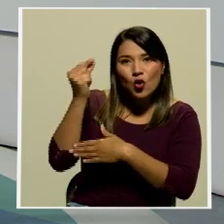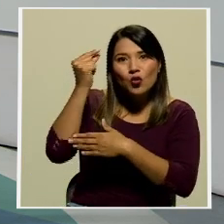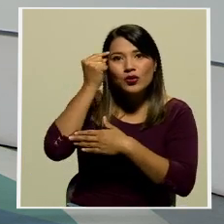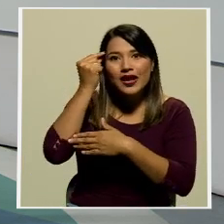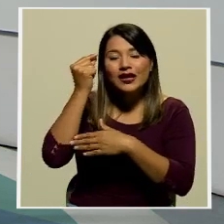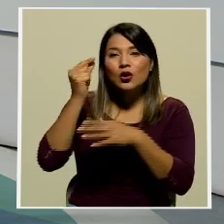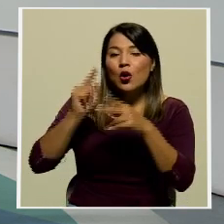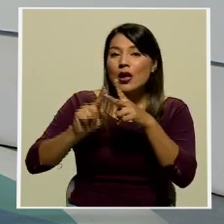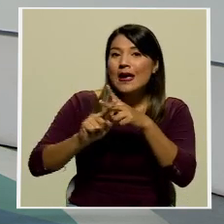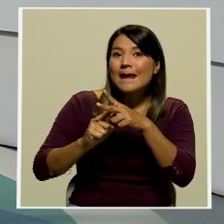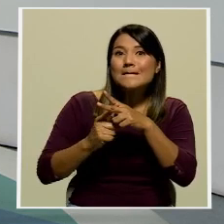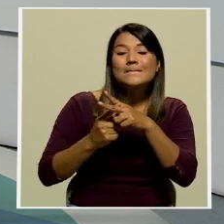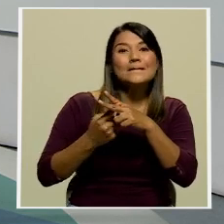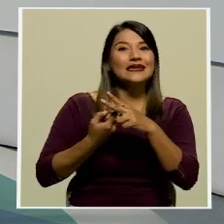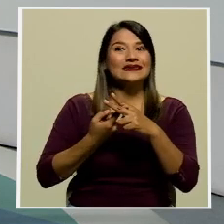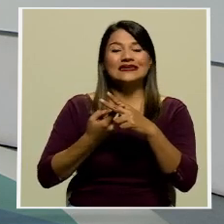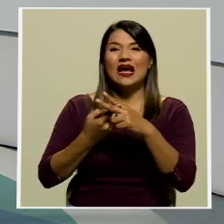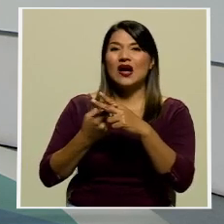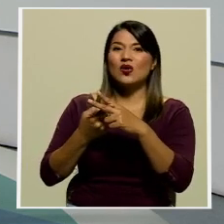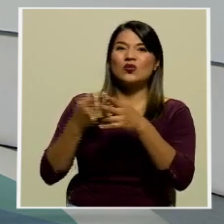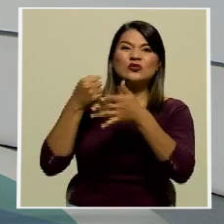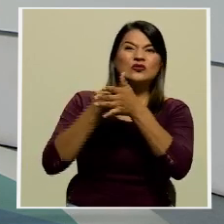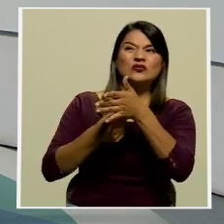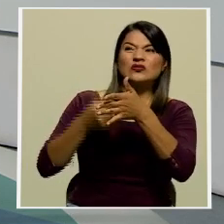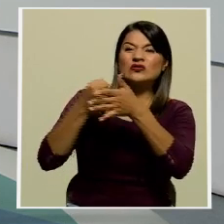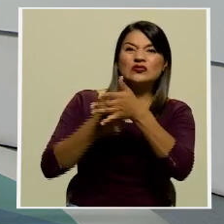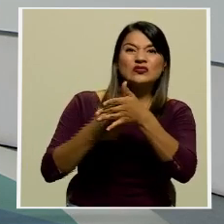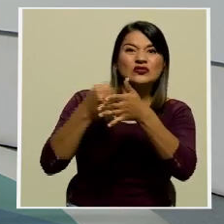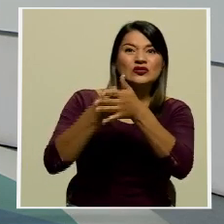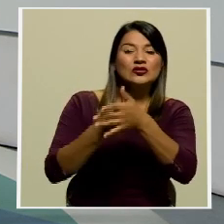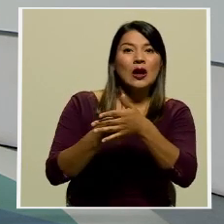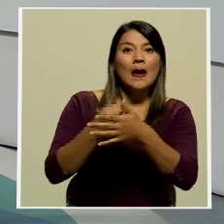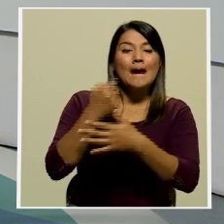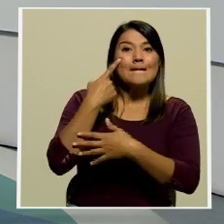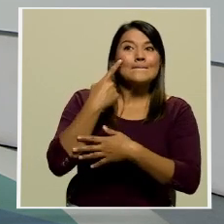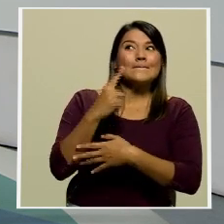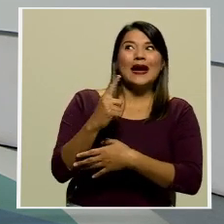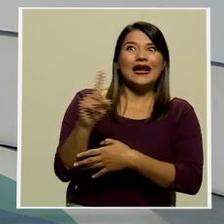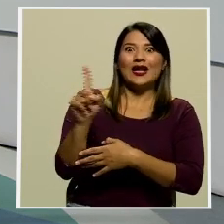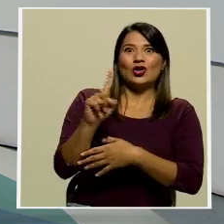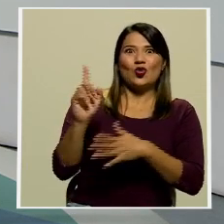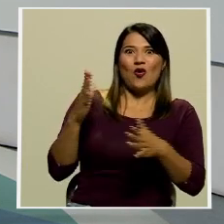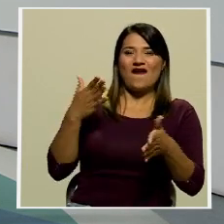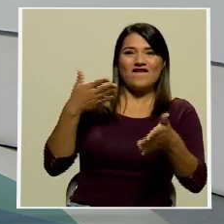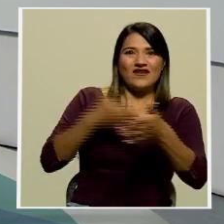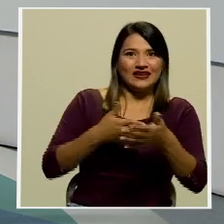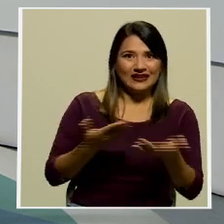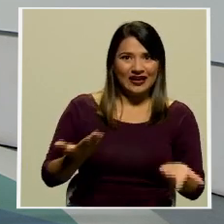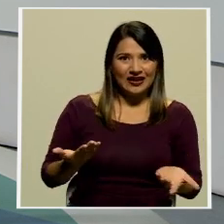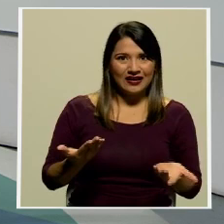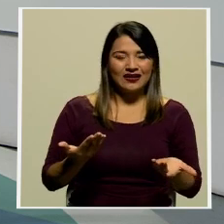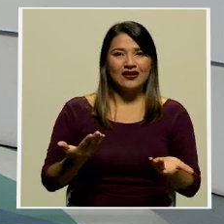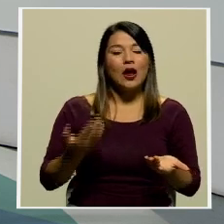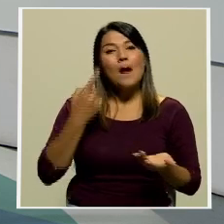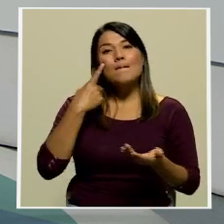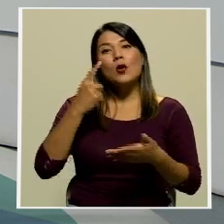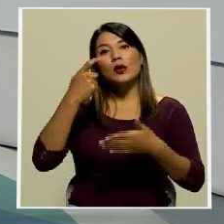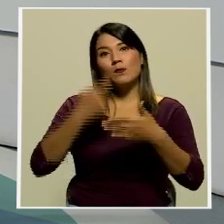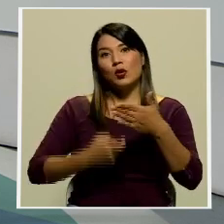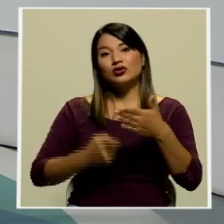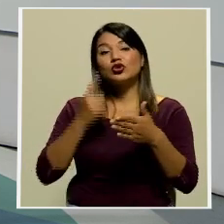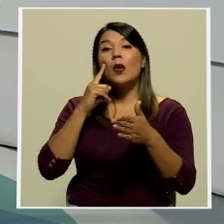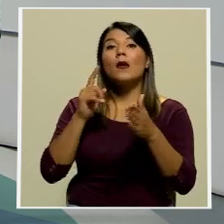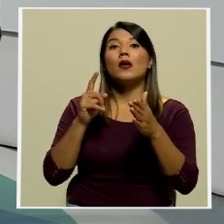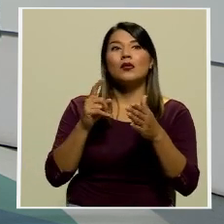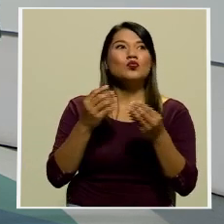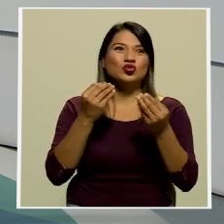mover la espalda para que la alforja no los tallara, ¿verdad? Distintos, municipalidades, universidades